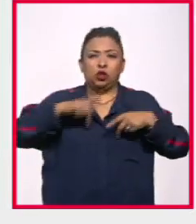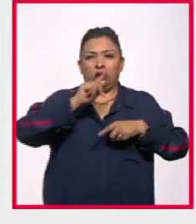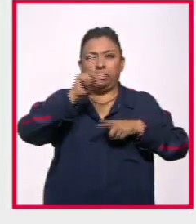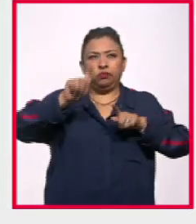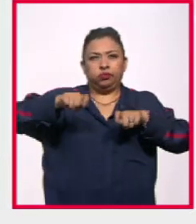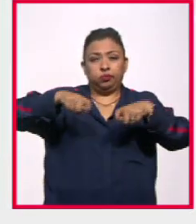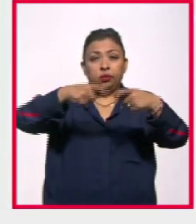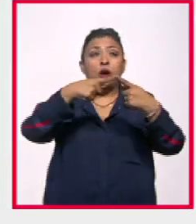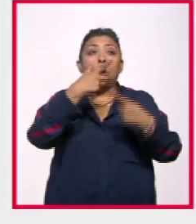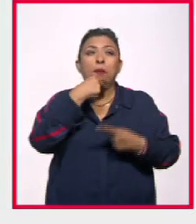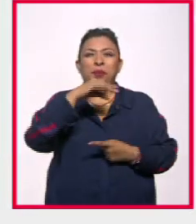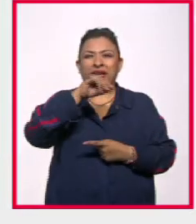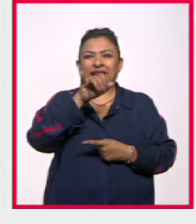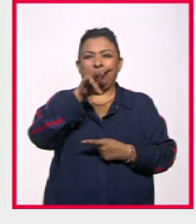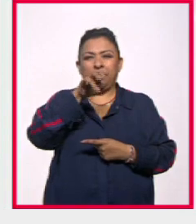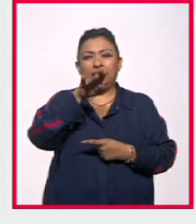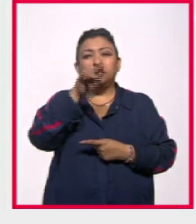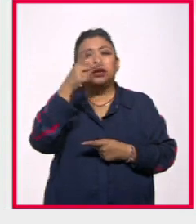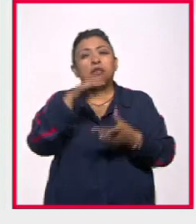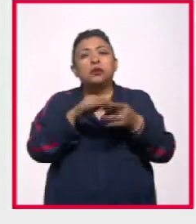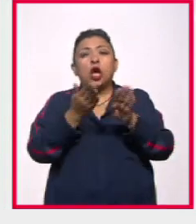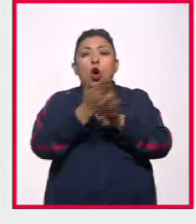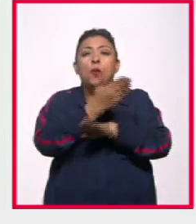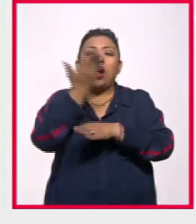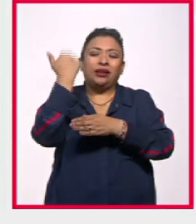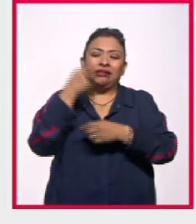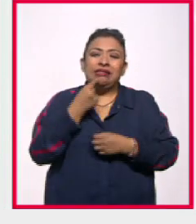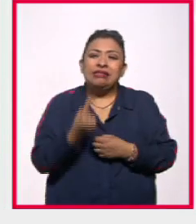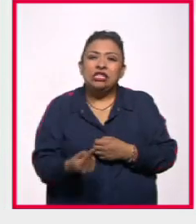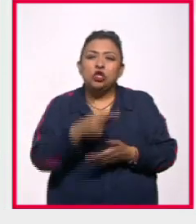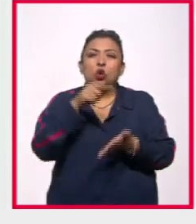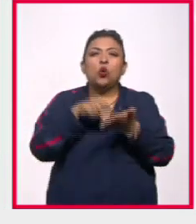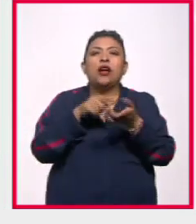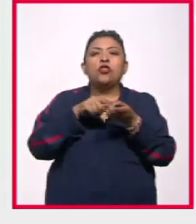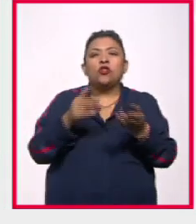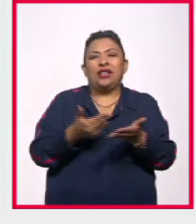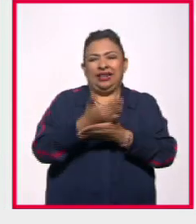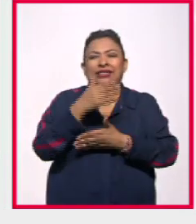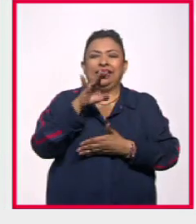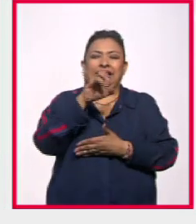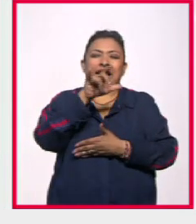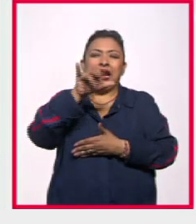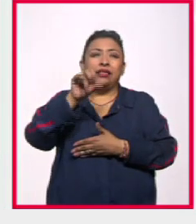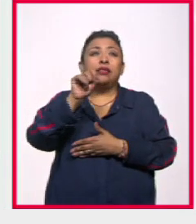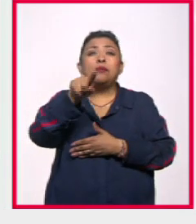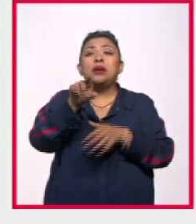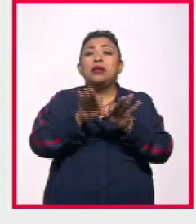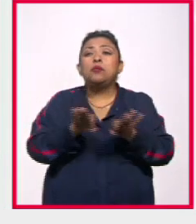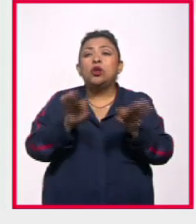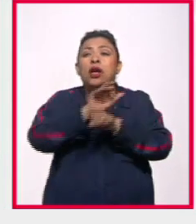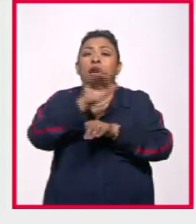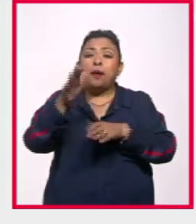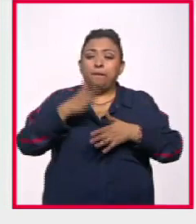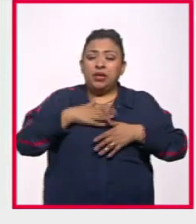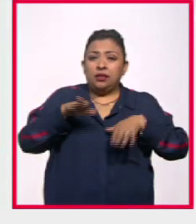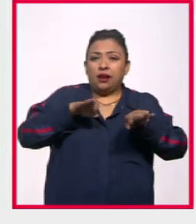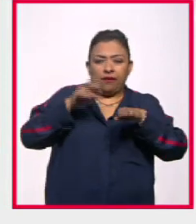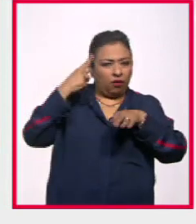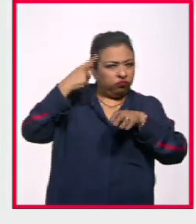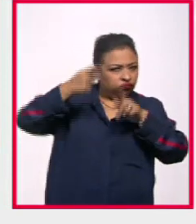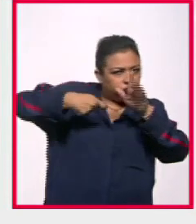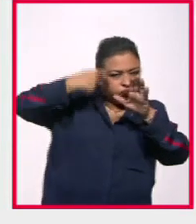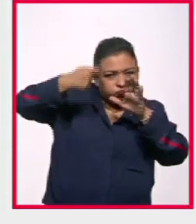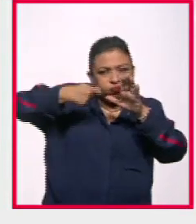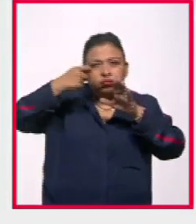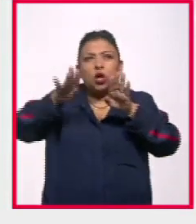Javier Espada expuso la infancia de Luis Buñuel en su natal Calenda y algunos detalles que tuvieron impacto en su labor como cineasta, como